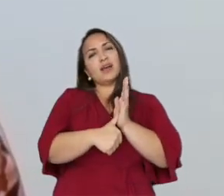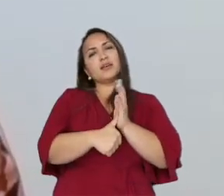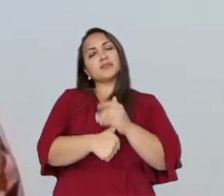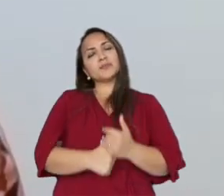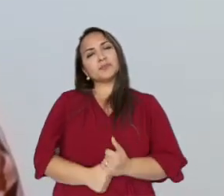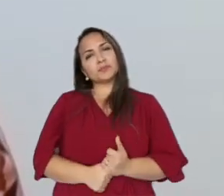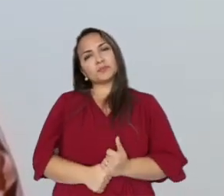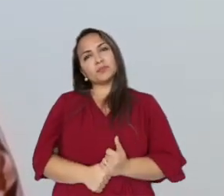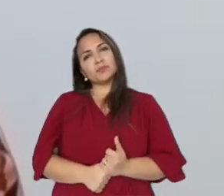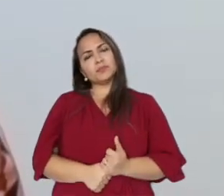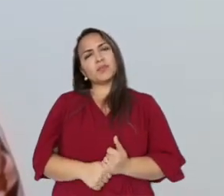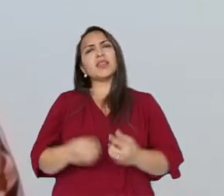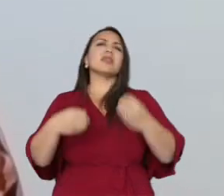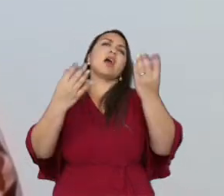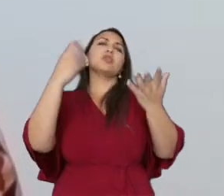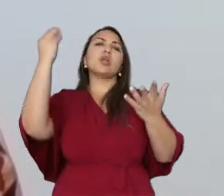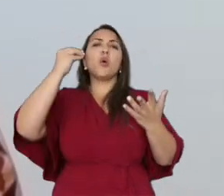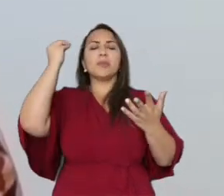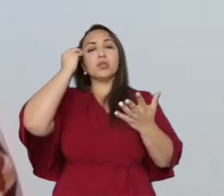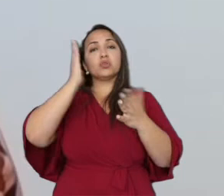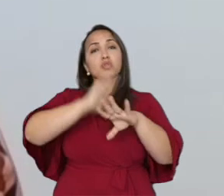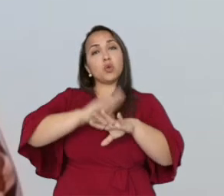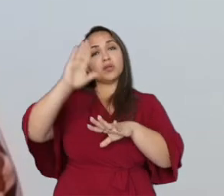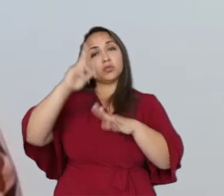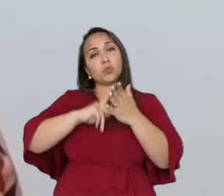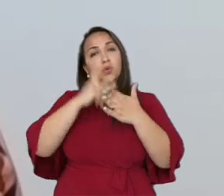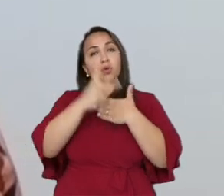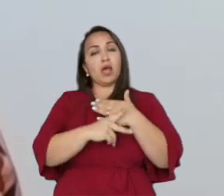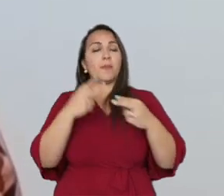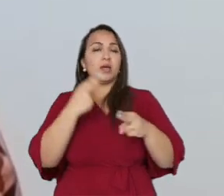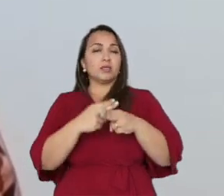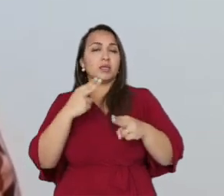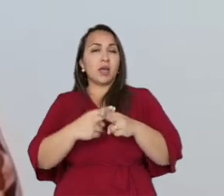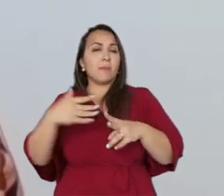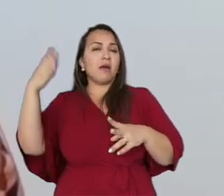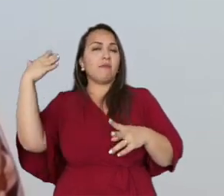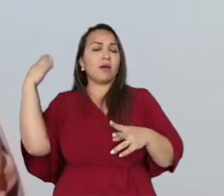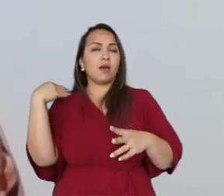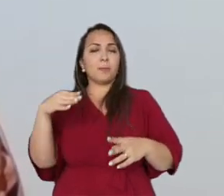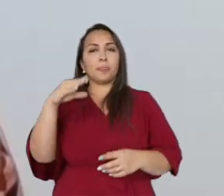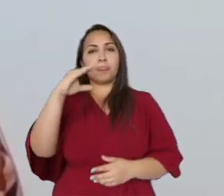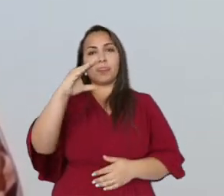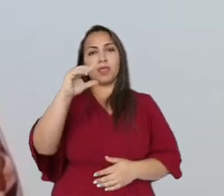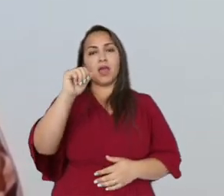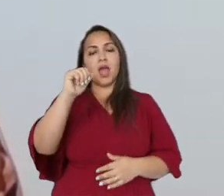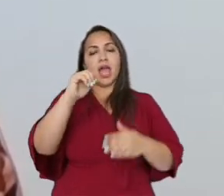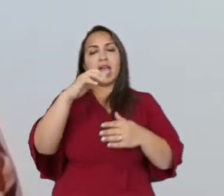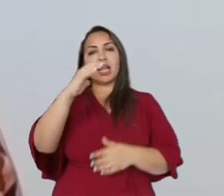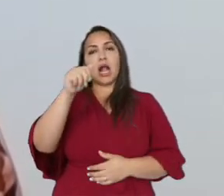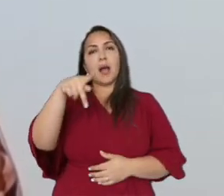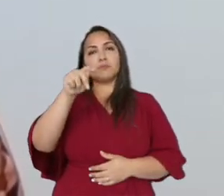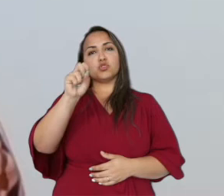hacia allá opinando sobre el programa que ella tenía que se llamaba Cápsula Abierta.